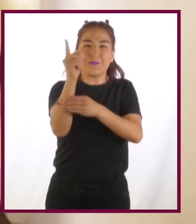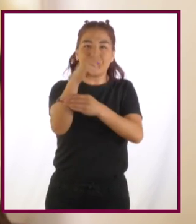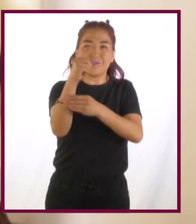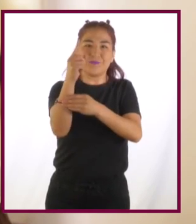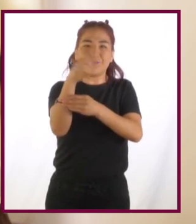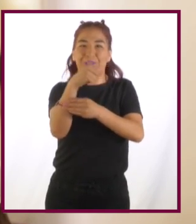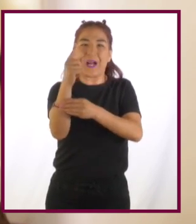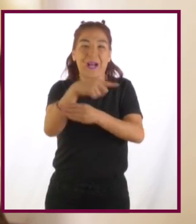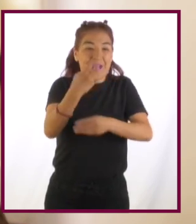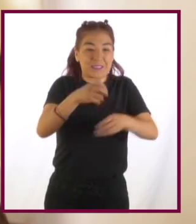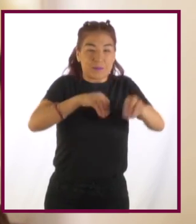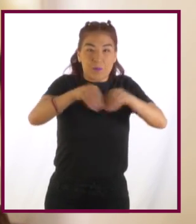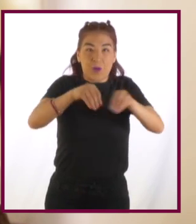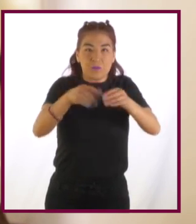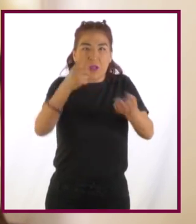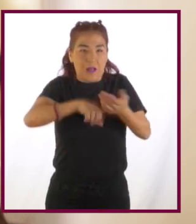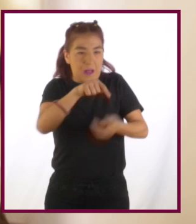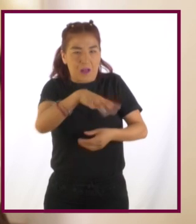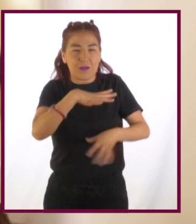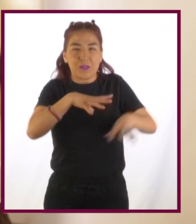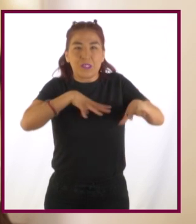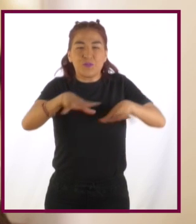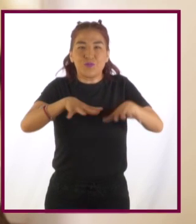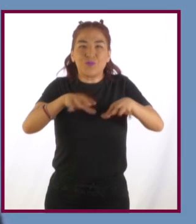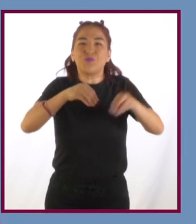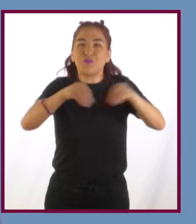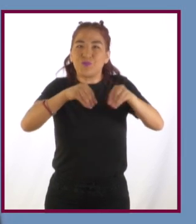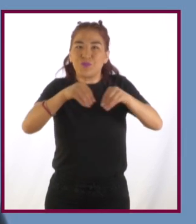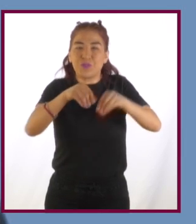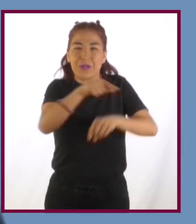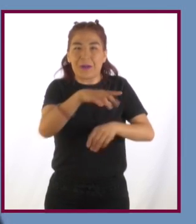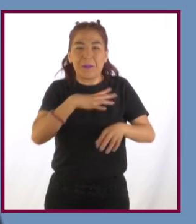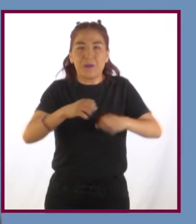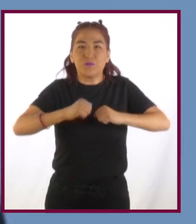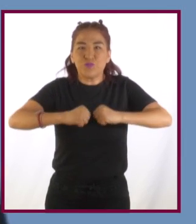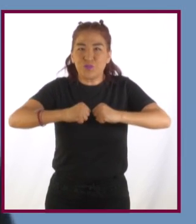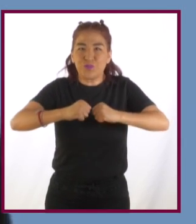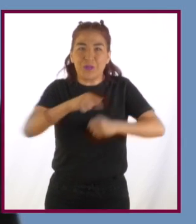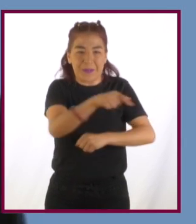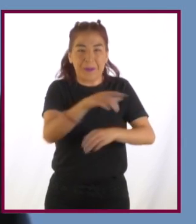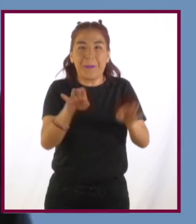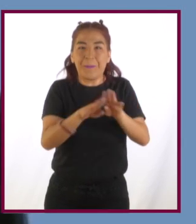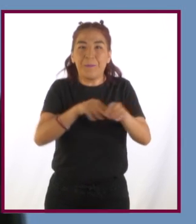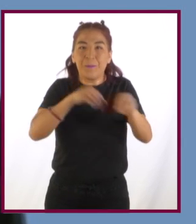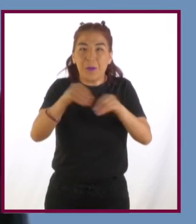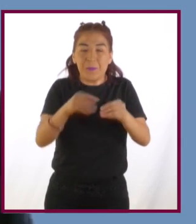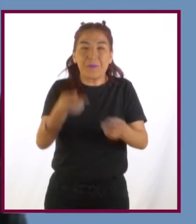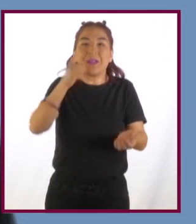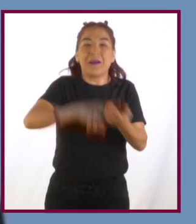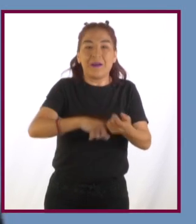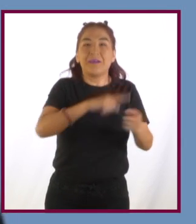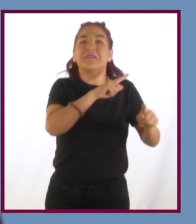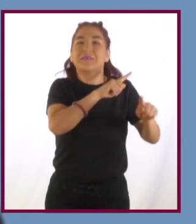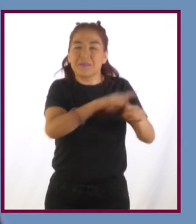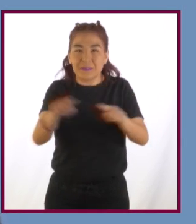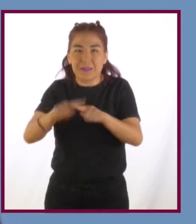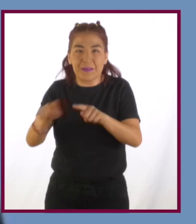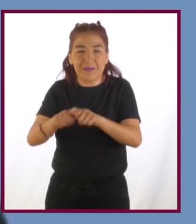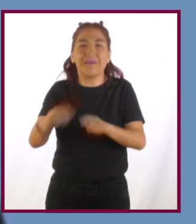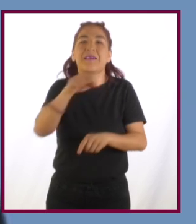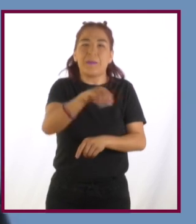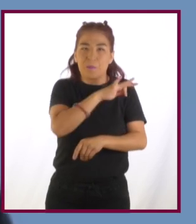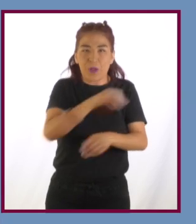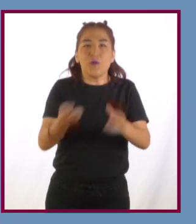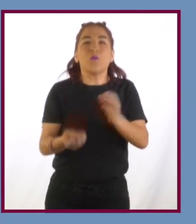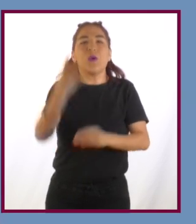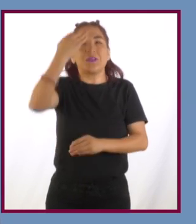esa vibración que tú ya sabes de antemano que vibra a una vez por segundo o 2 por segundo en múltiplos enteros, pues